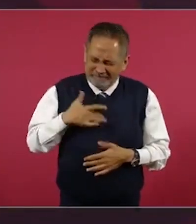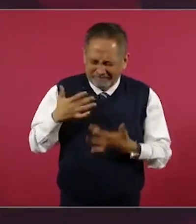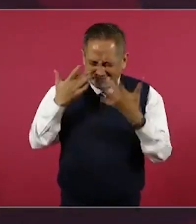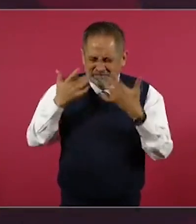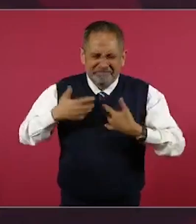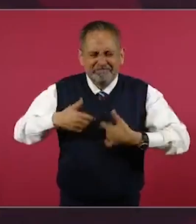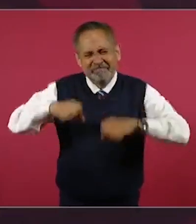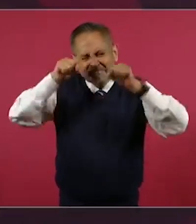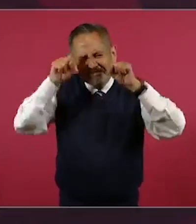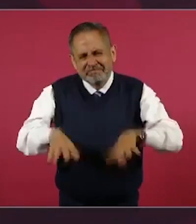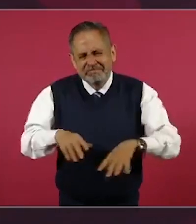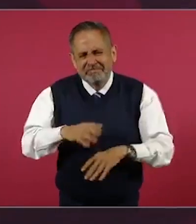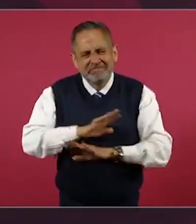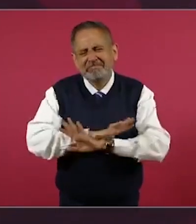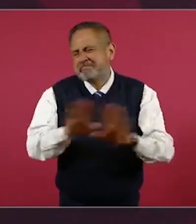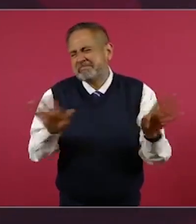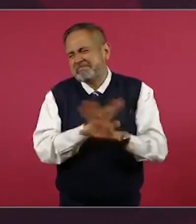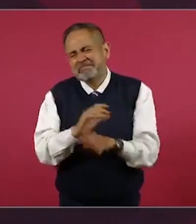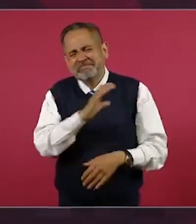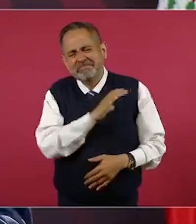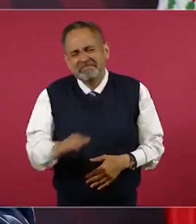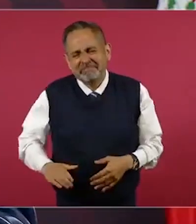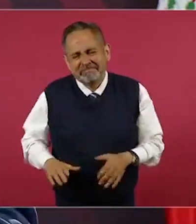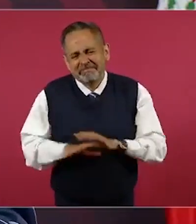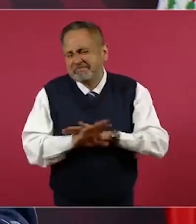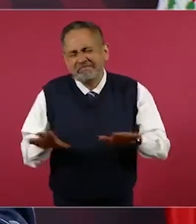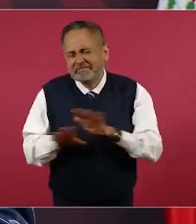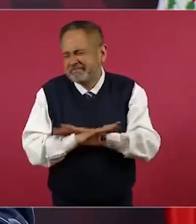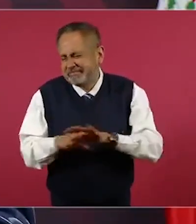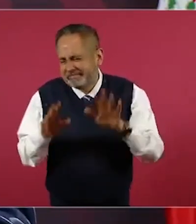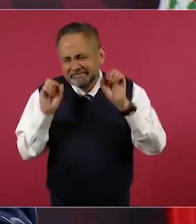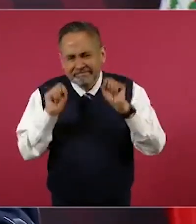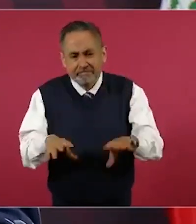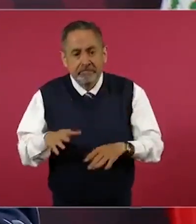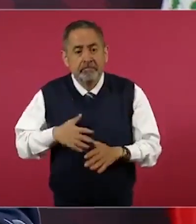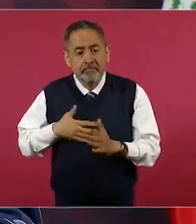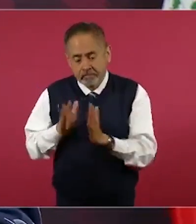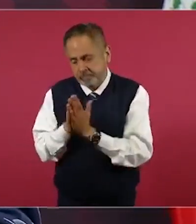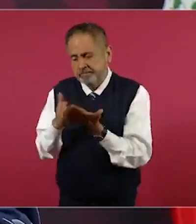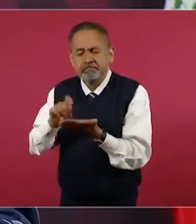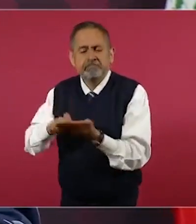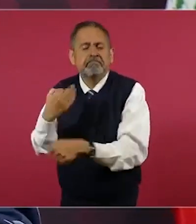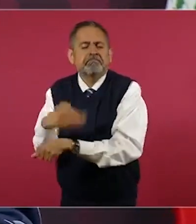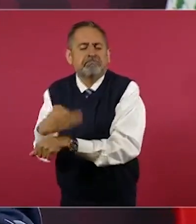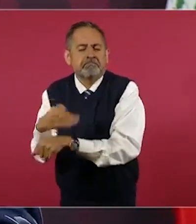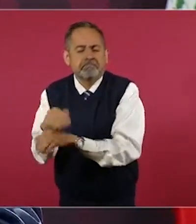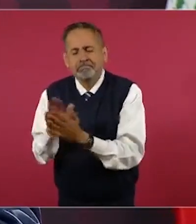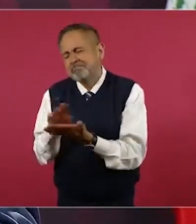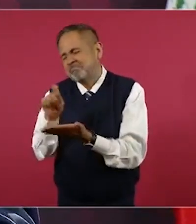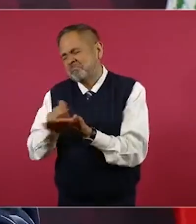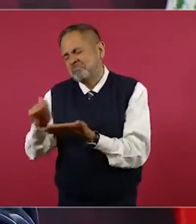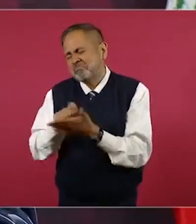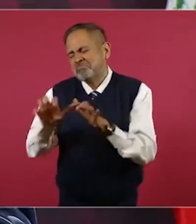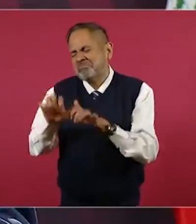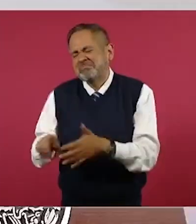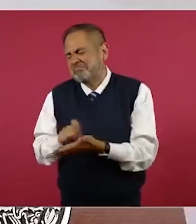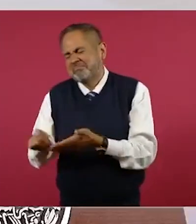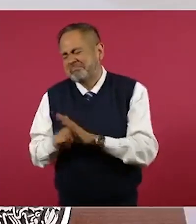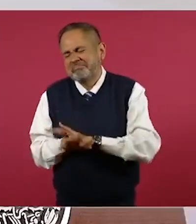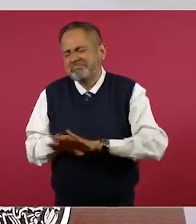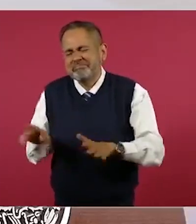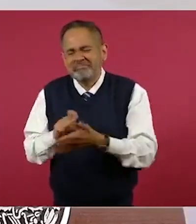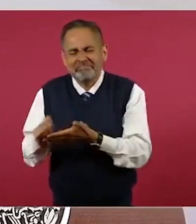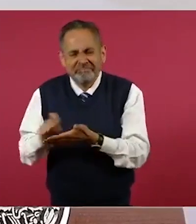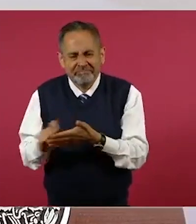volver a ser candidato y llegué a escribir un texto borrador diciendo de